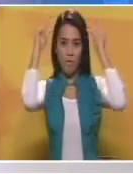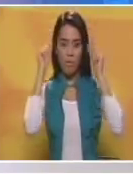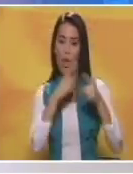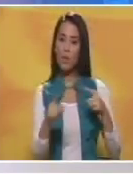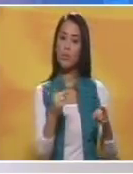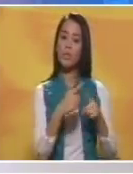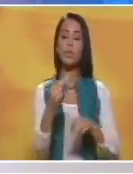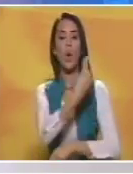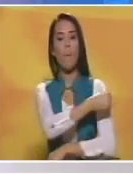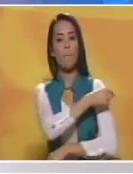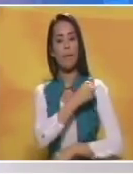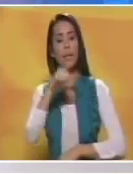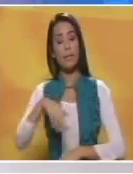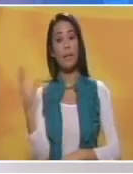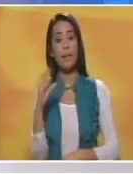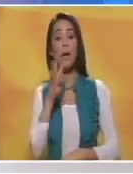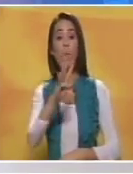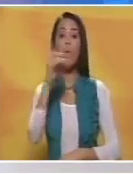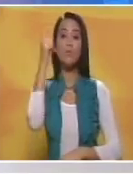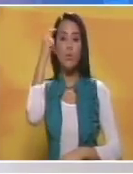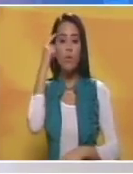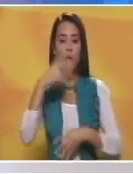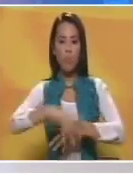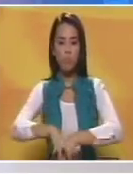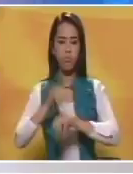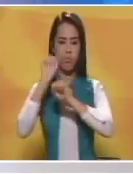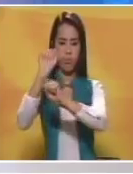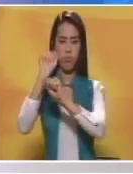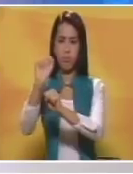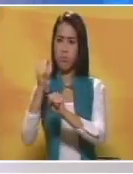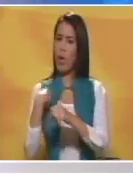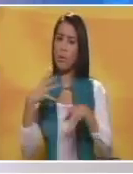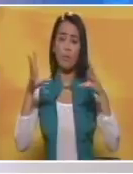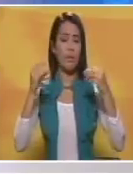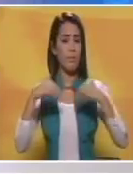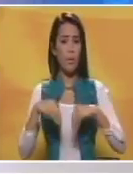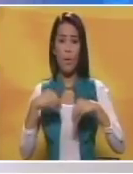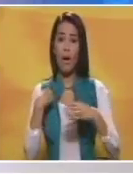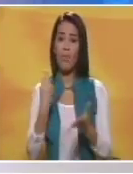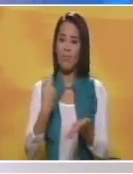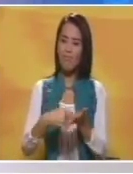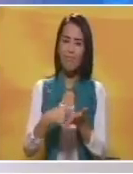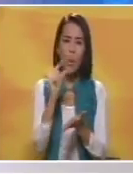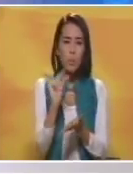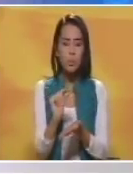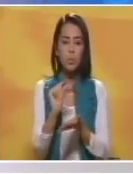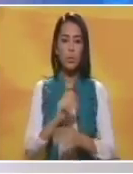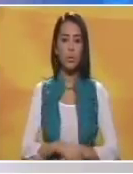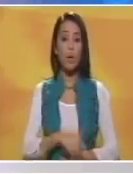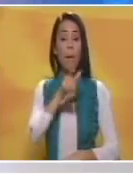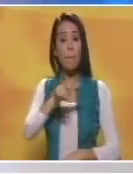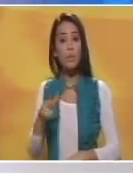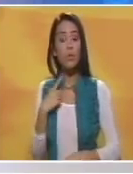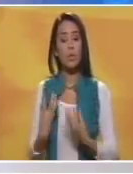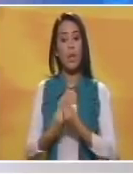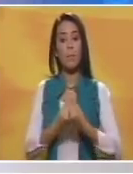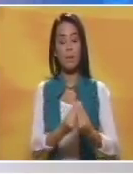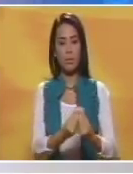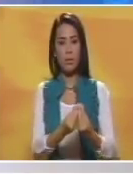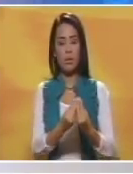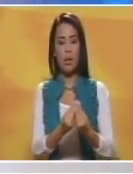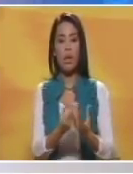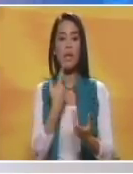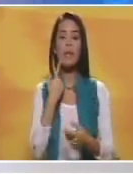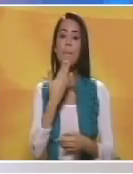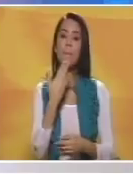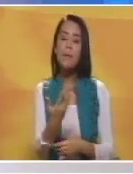distintos hospitales de Caracas cumplen 4 días manifestando su descontento por mejoras salariales. pacientes los acompañan y exigen insumos